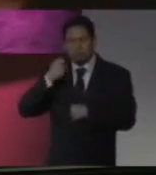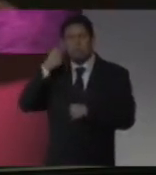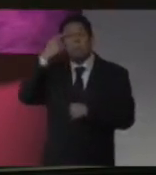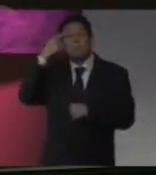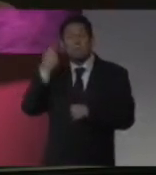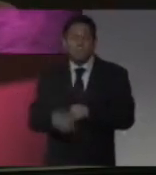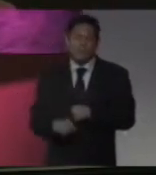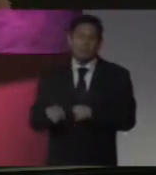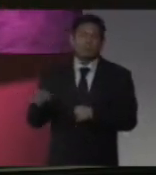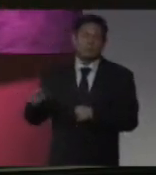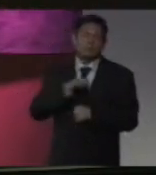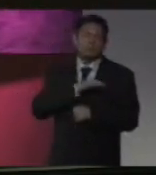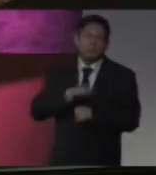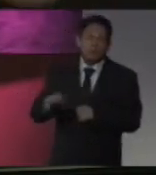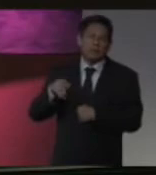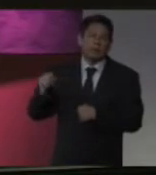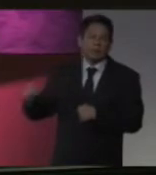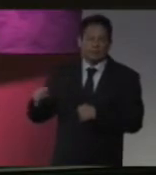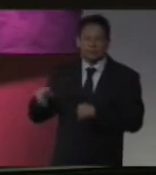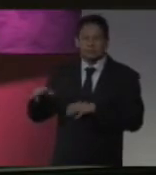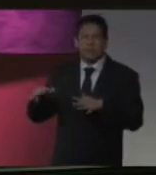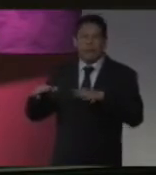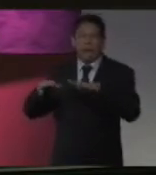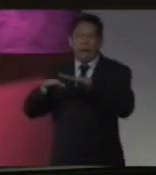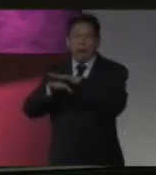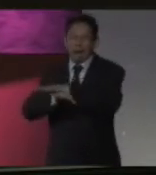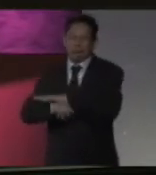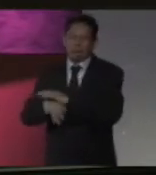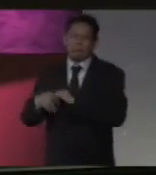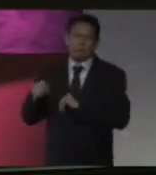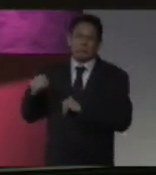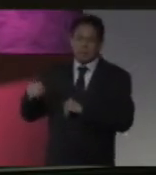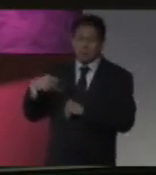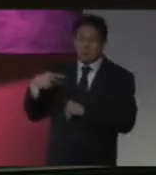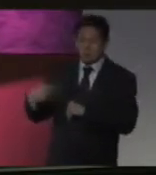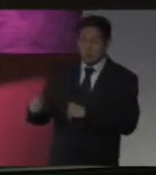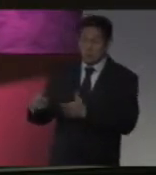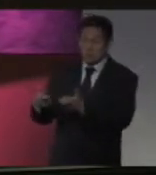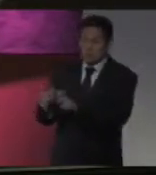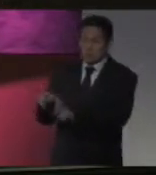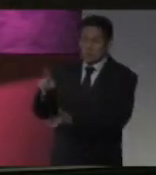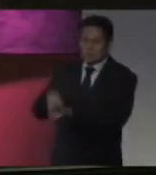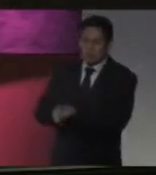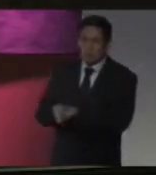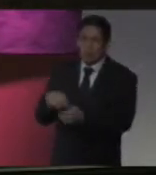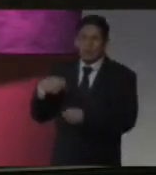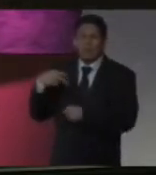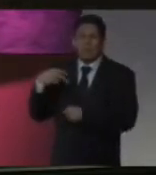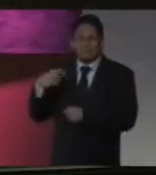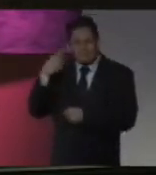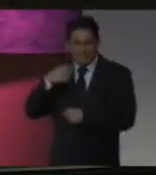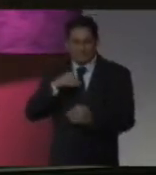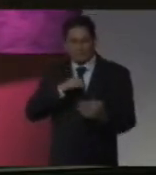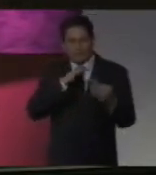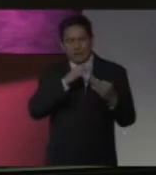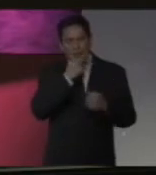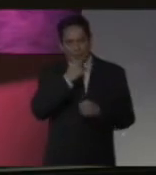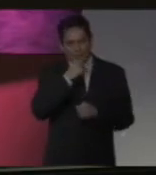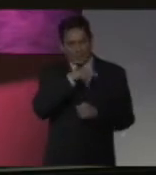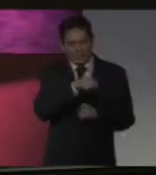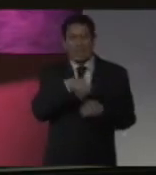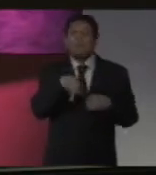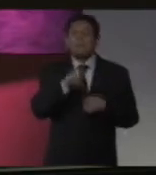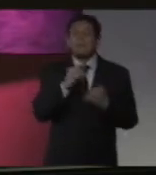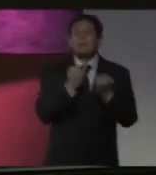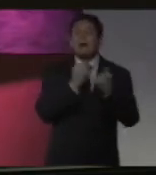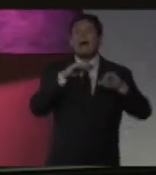expandir y transformar el papel de las mujeres al interior de sus comunidades, eso es muy relevante, frente a los varones de sus comunidades y también frente a los varones